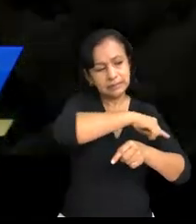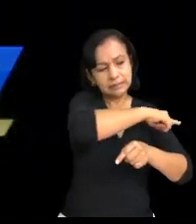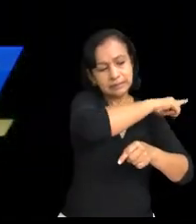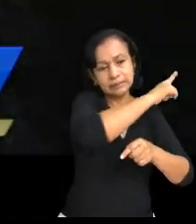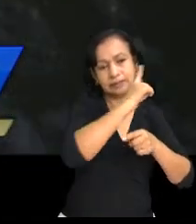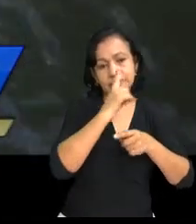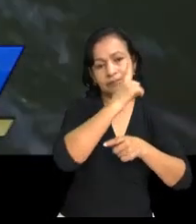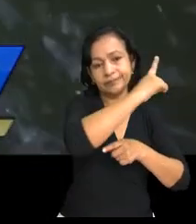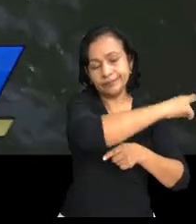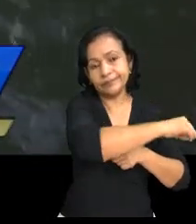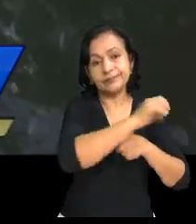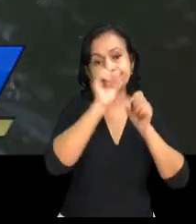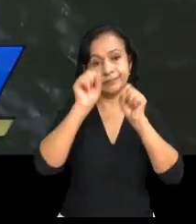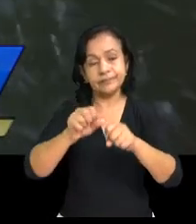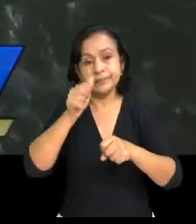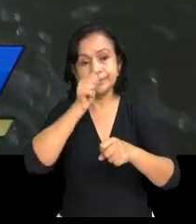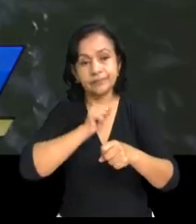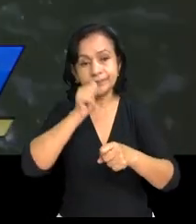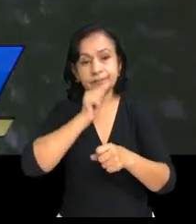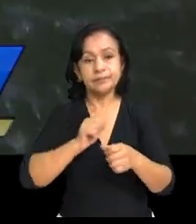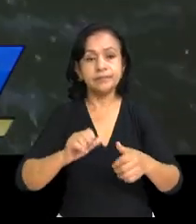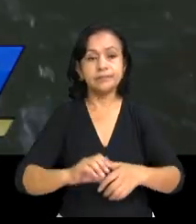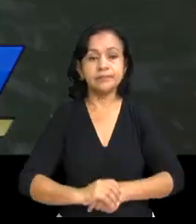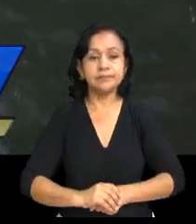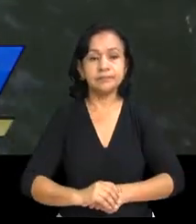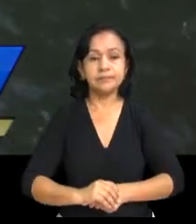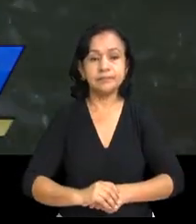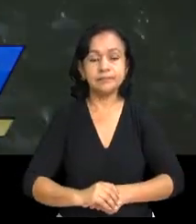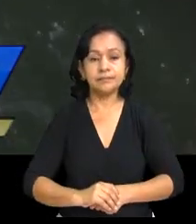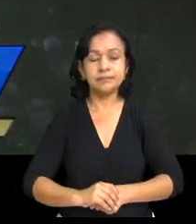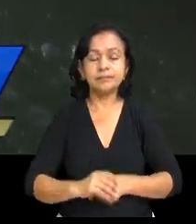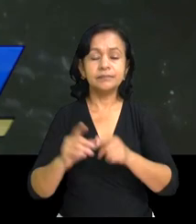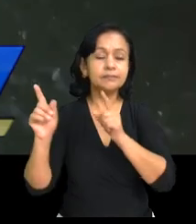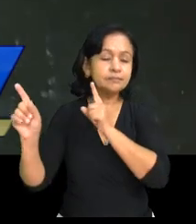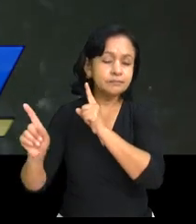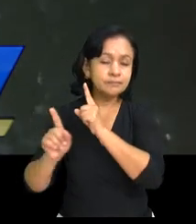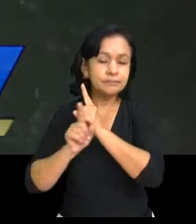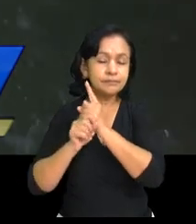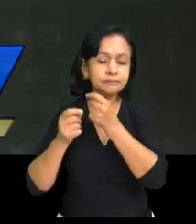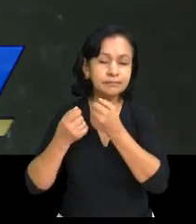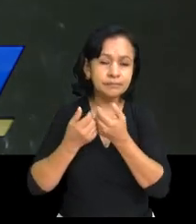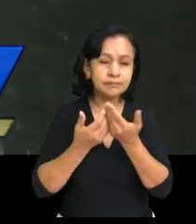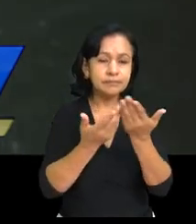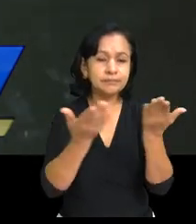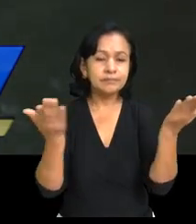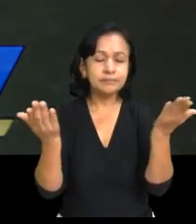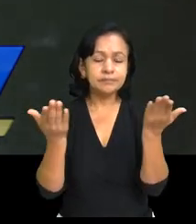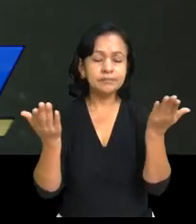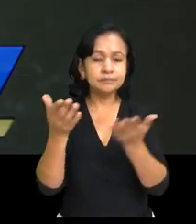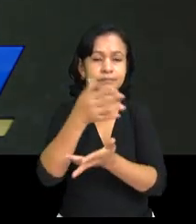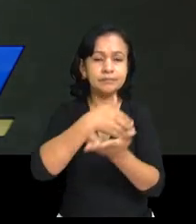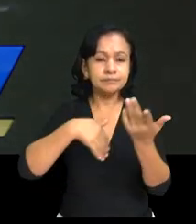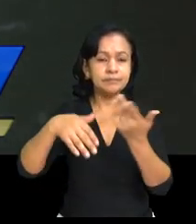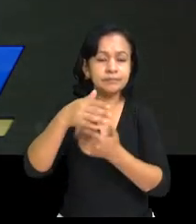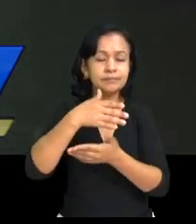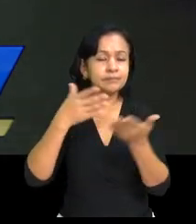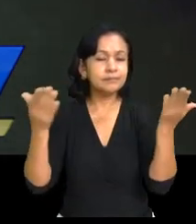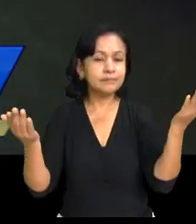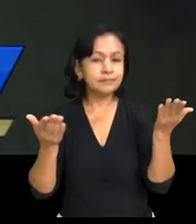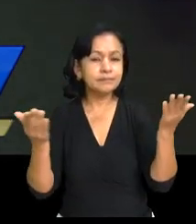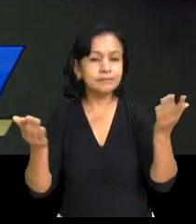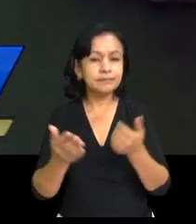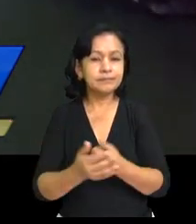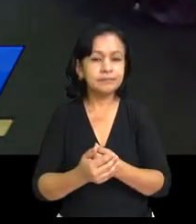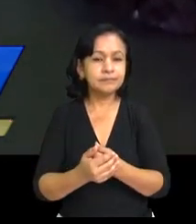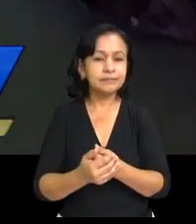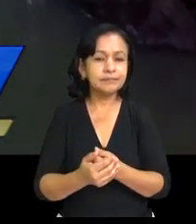del manto acuífero que estábamos aprovechando. Su mensaje, compañero, a partir de toda esa interrelación con nuestras comunidades, con